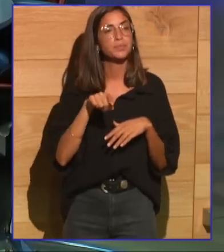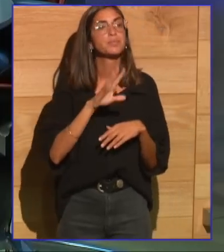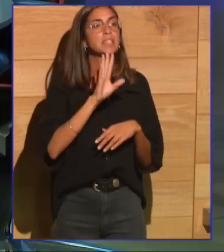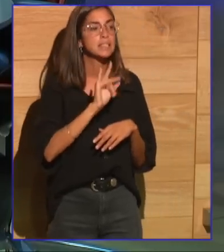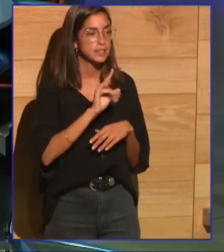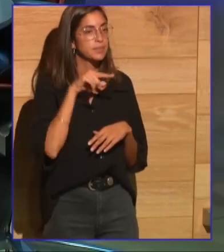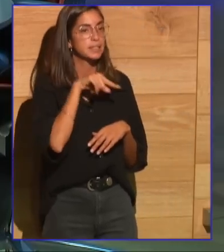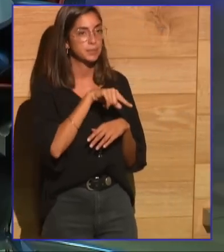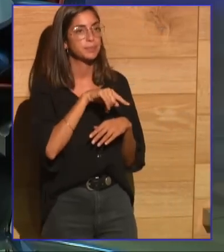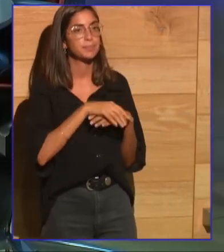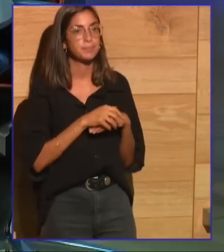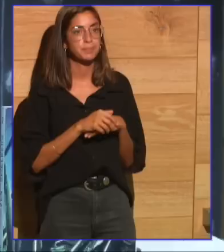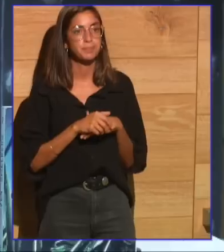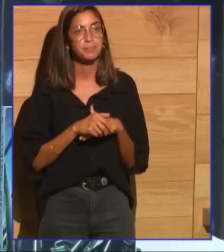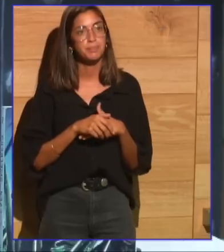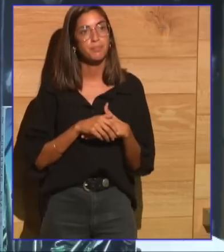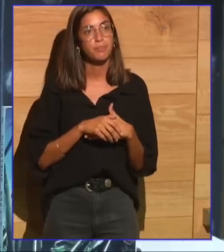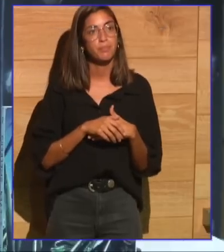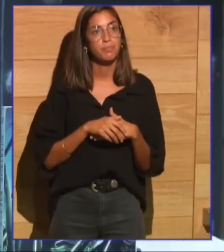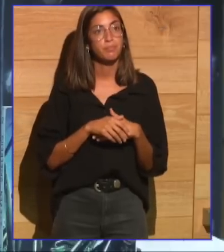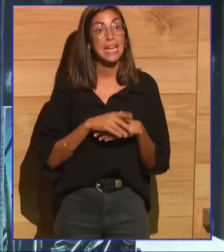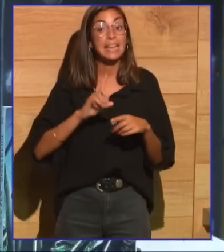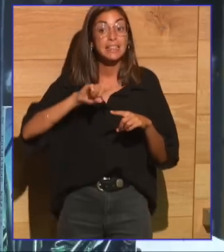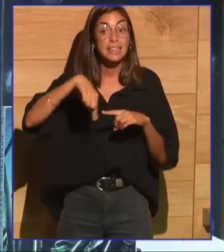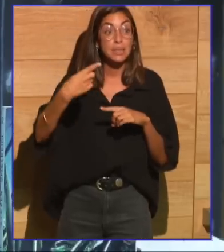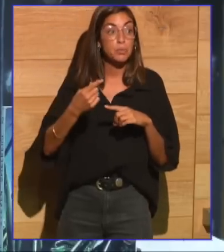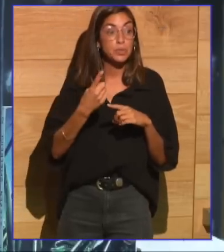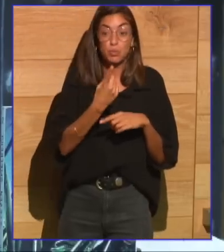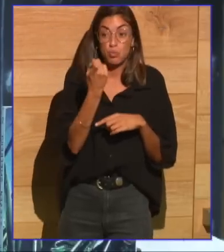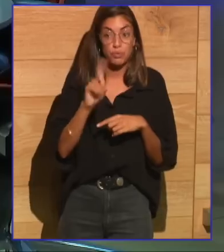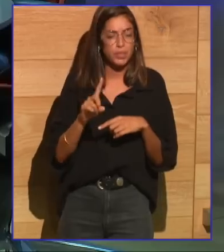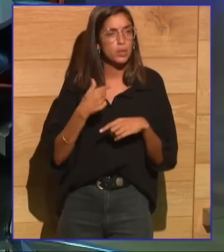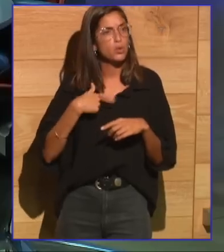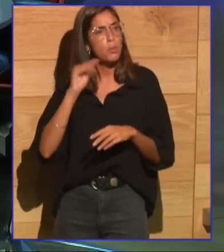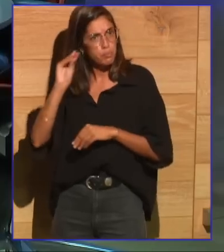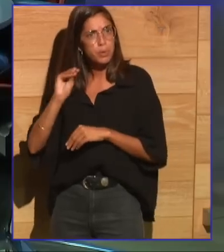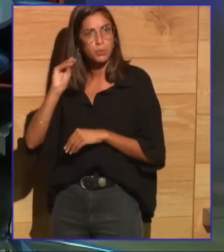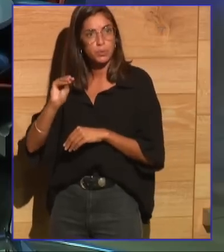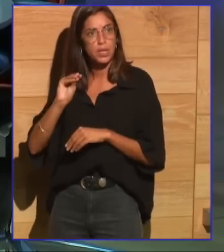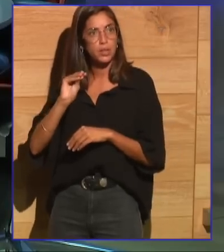y y luego si